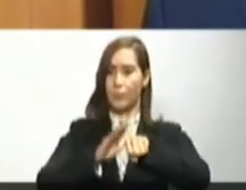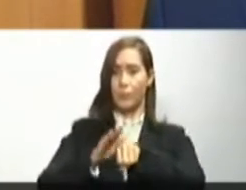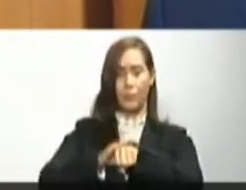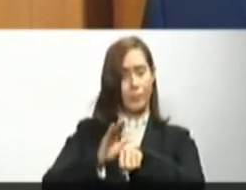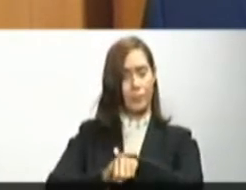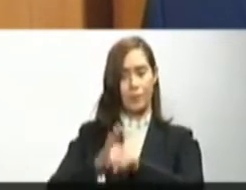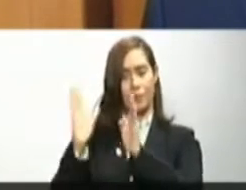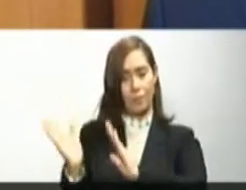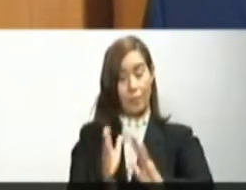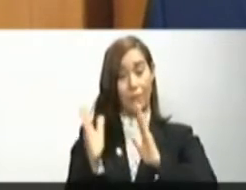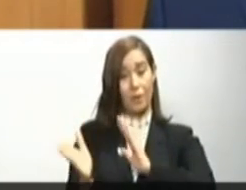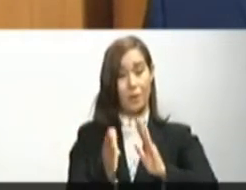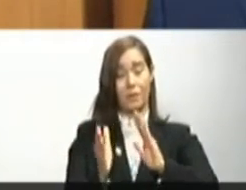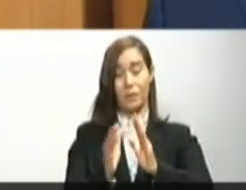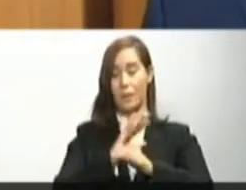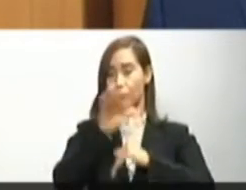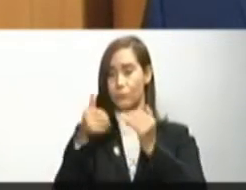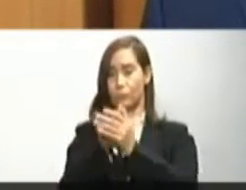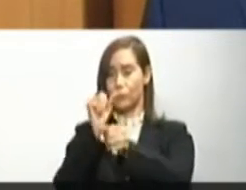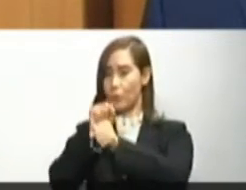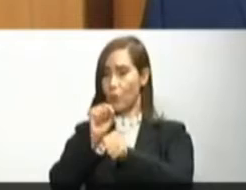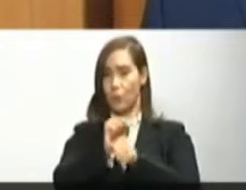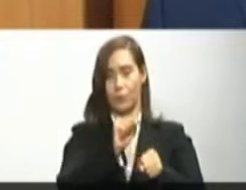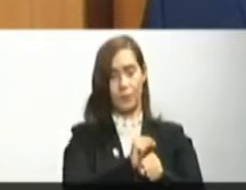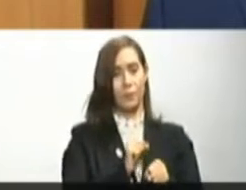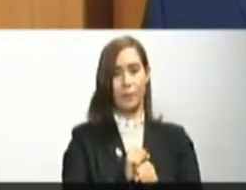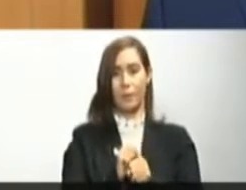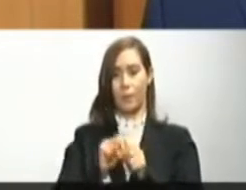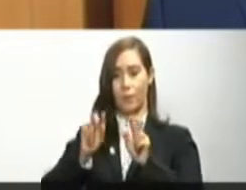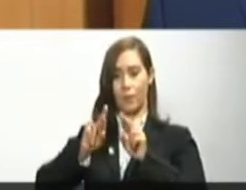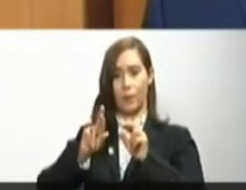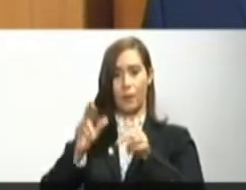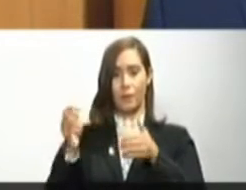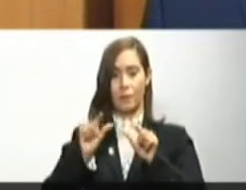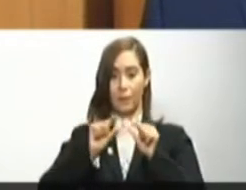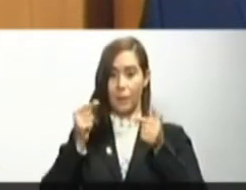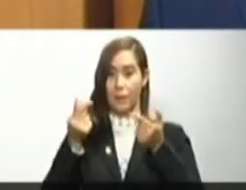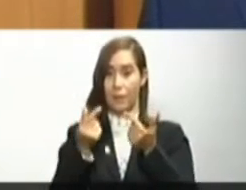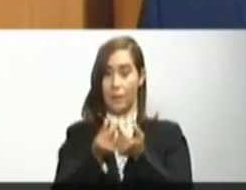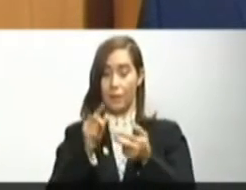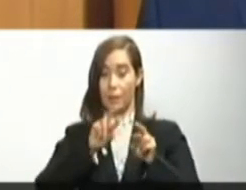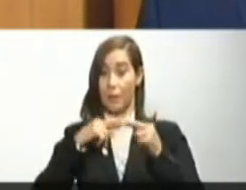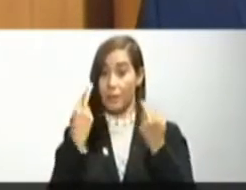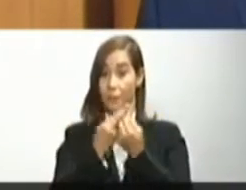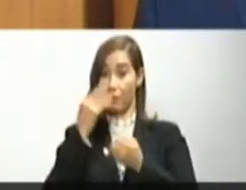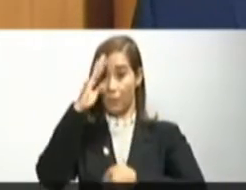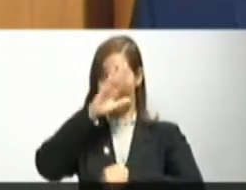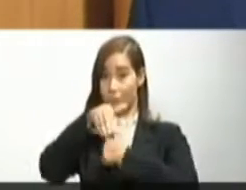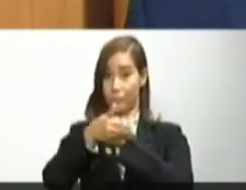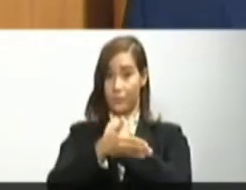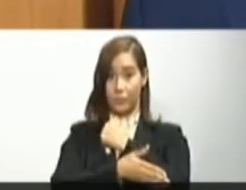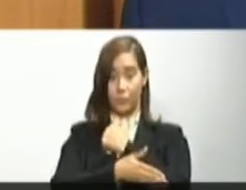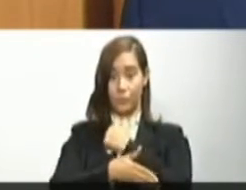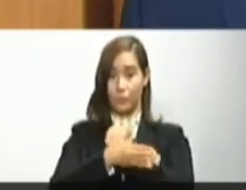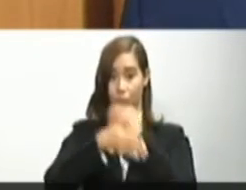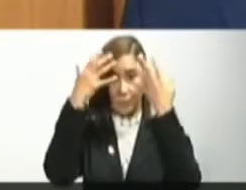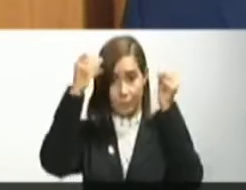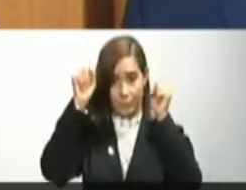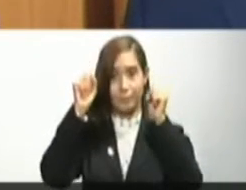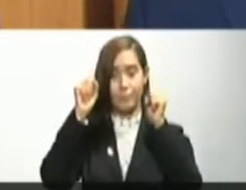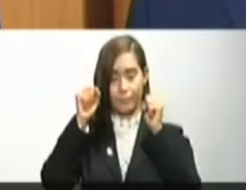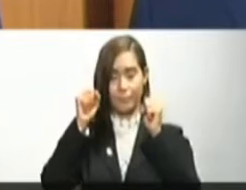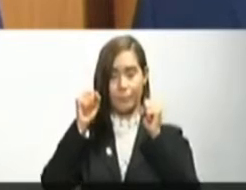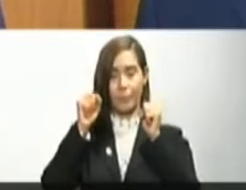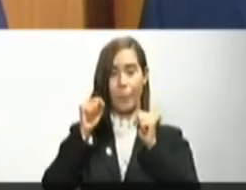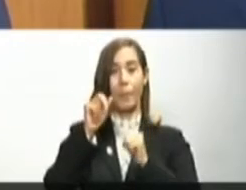va a trazar la hoja de ruta hacia la cumbre iberoamericana de jefes de Estado y de gobierno que nos toca a nosotros organizar.